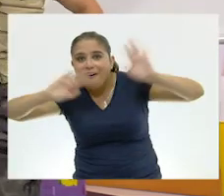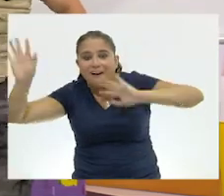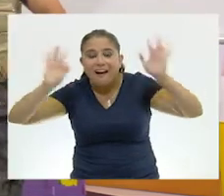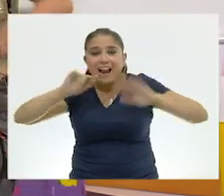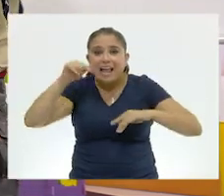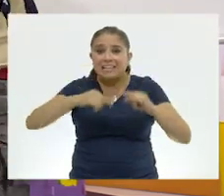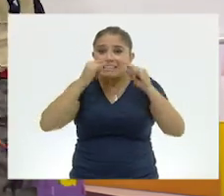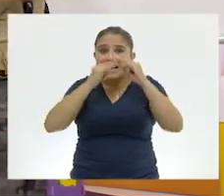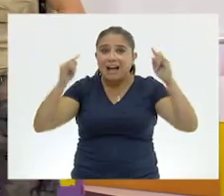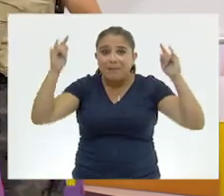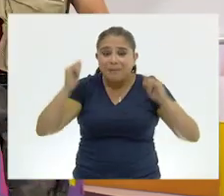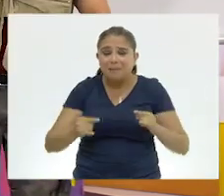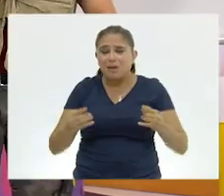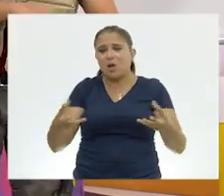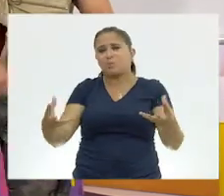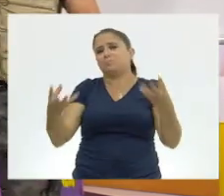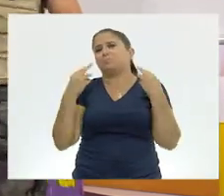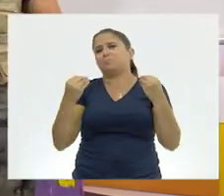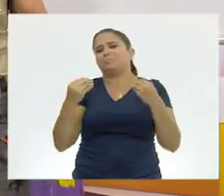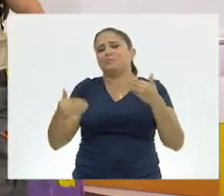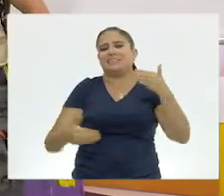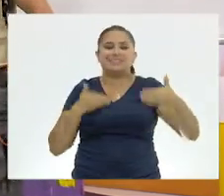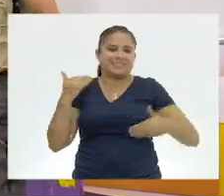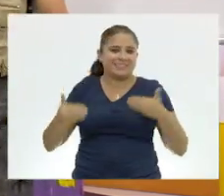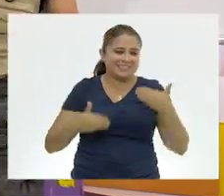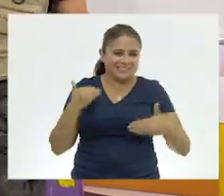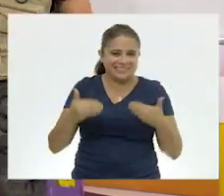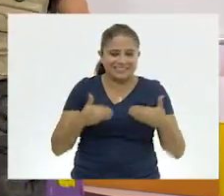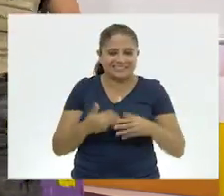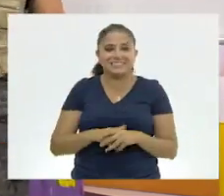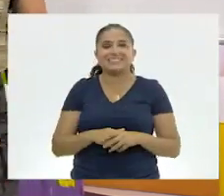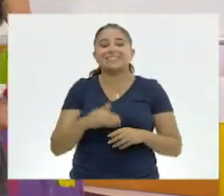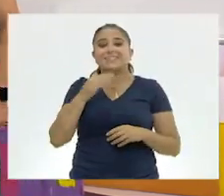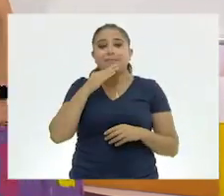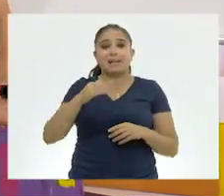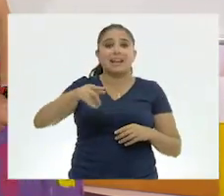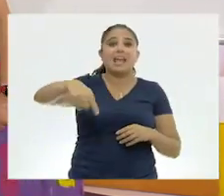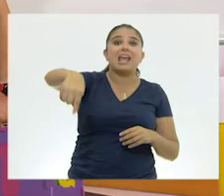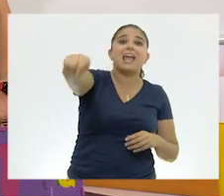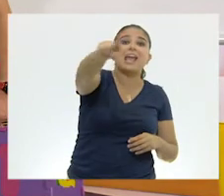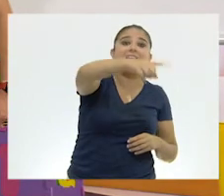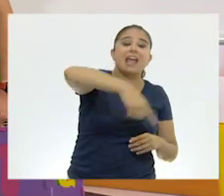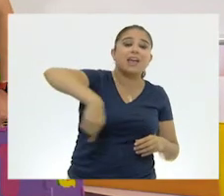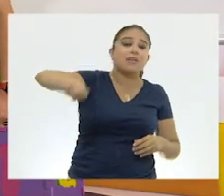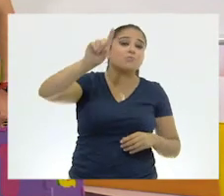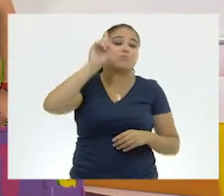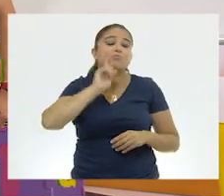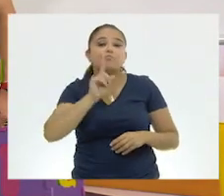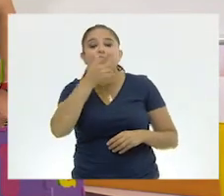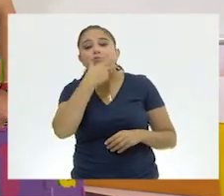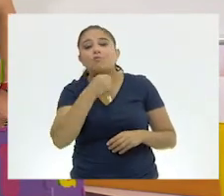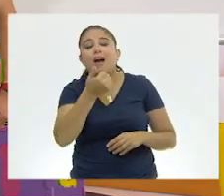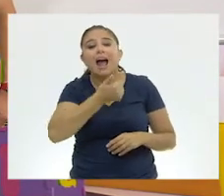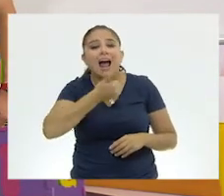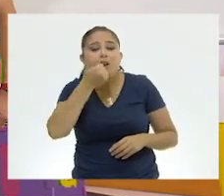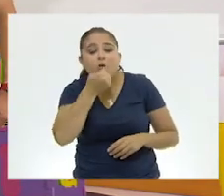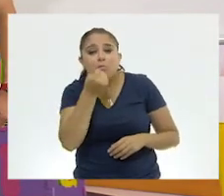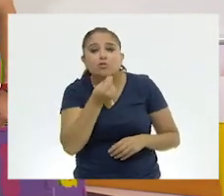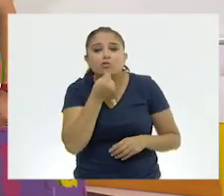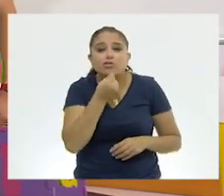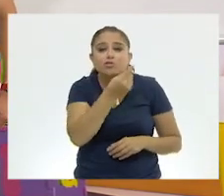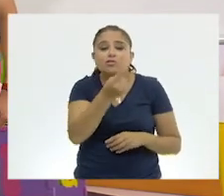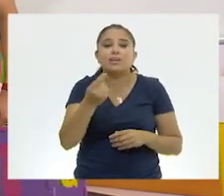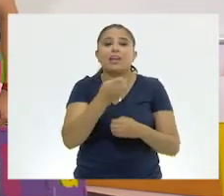este campamento sí que va a ser muy divertido! Fíjate que todos ellos y todas ellas son nuestros alumnos